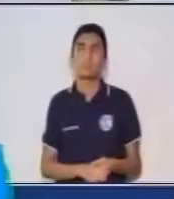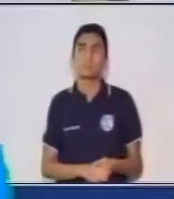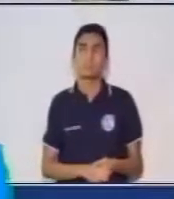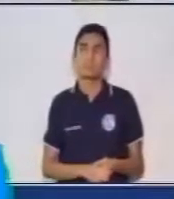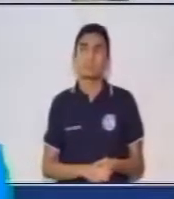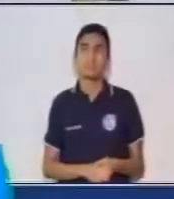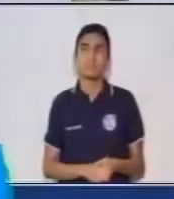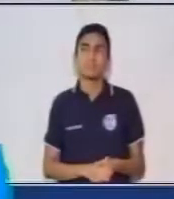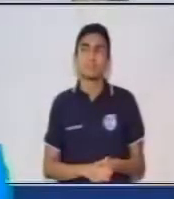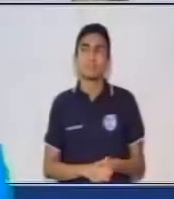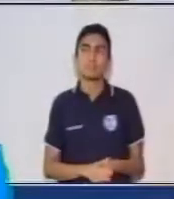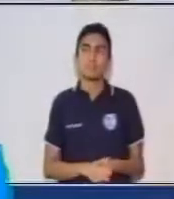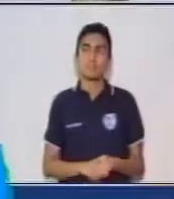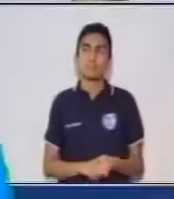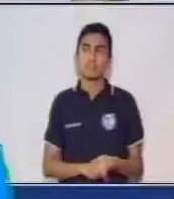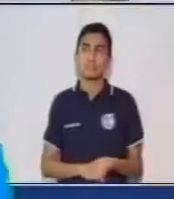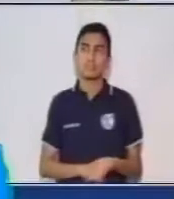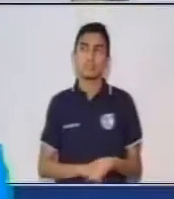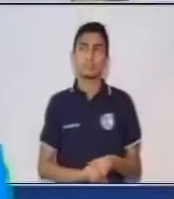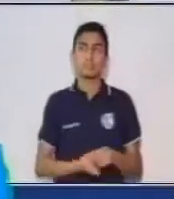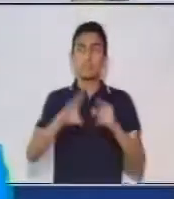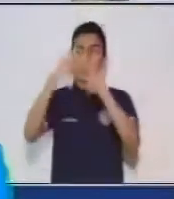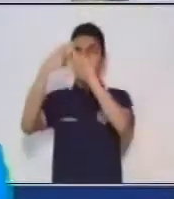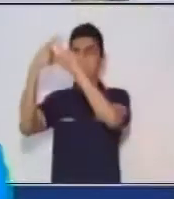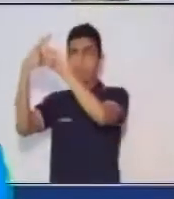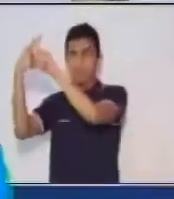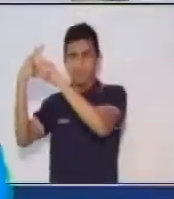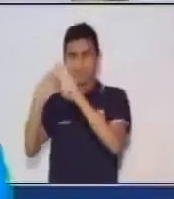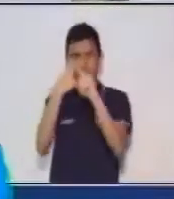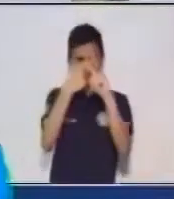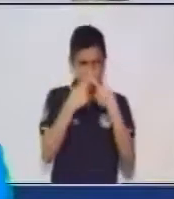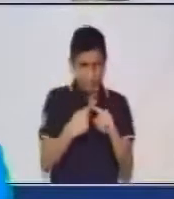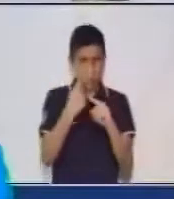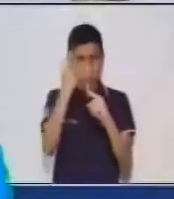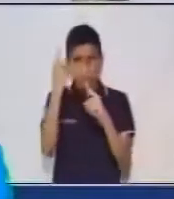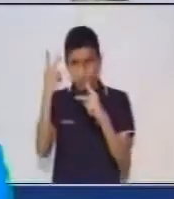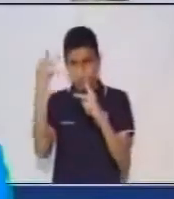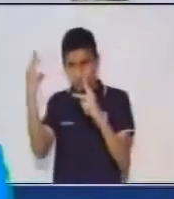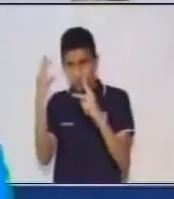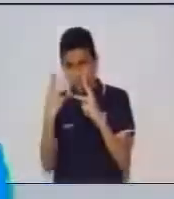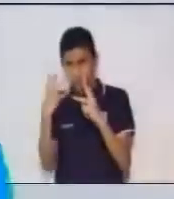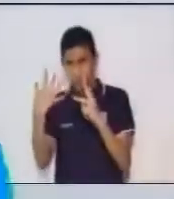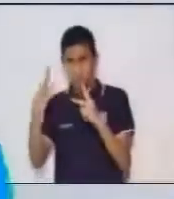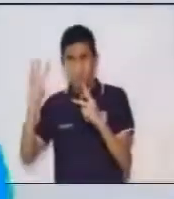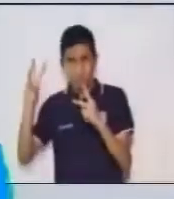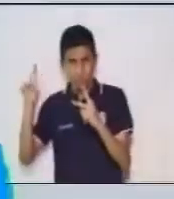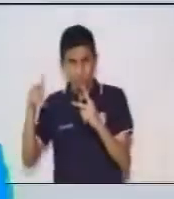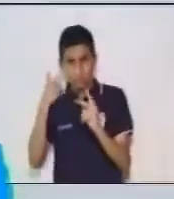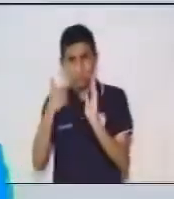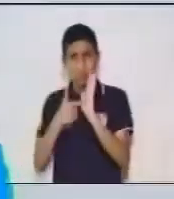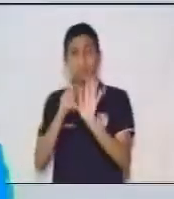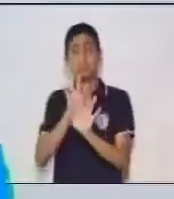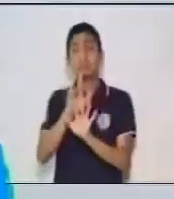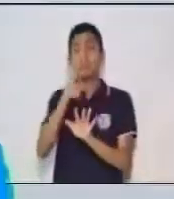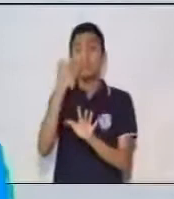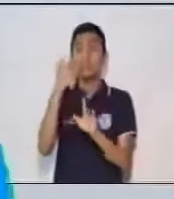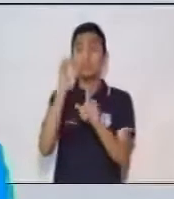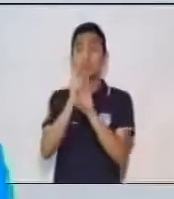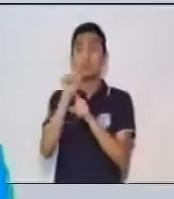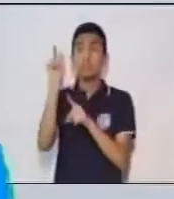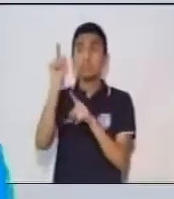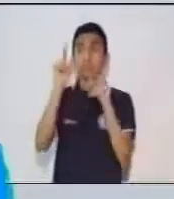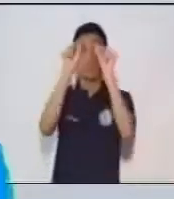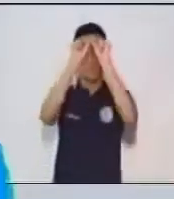y x, ¿verdad? Y aquí tenemos los cuadritos que representan la unidad. Ahora, si observas, es